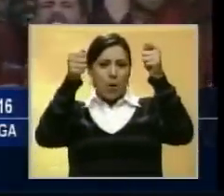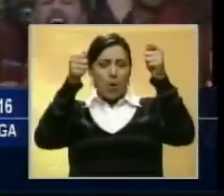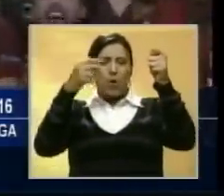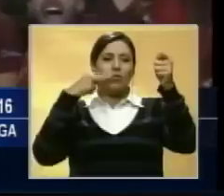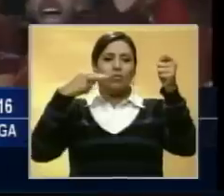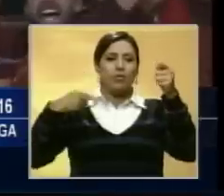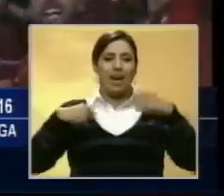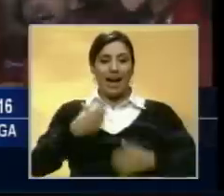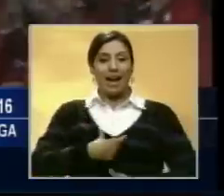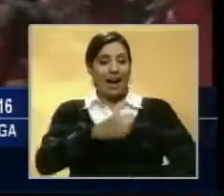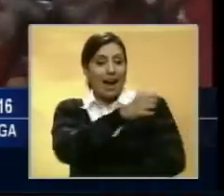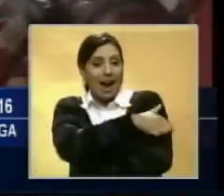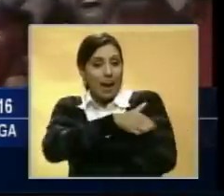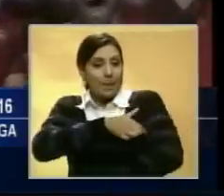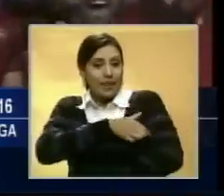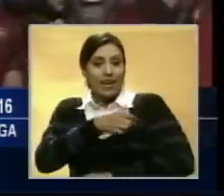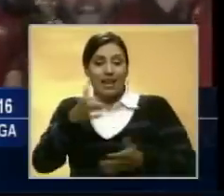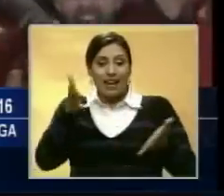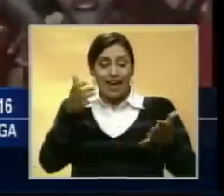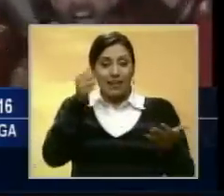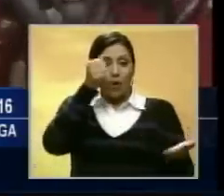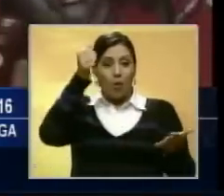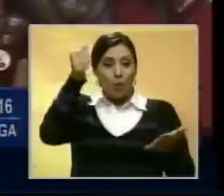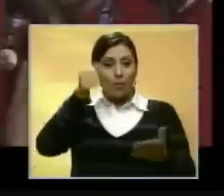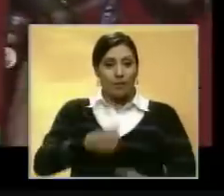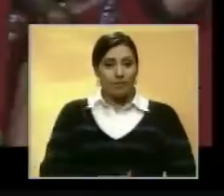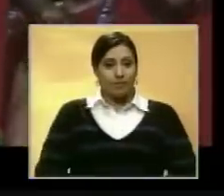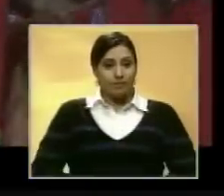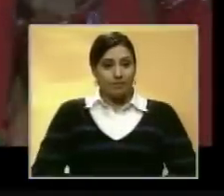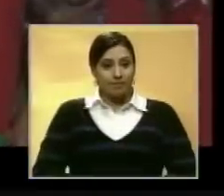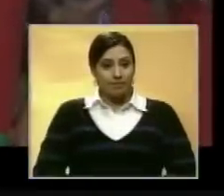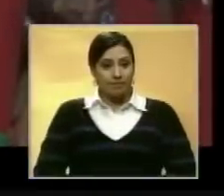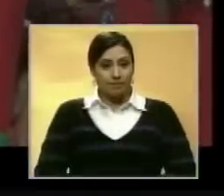colocarse la banda de capitán y levantar la copa.